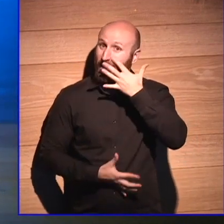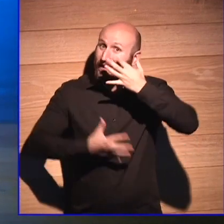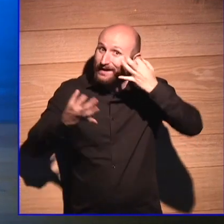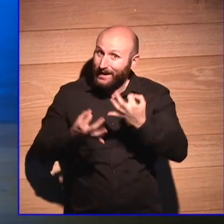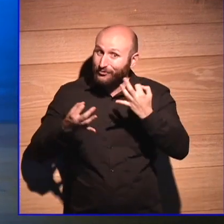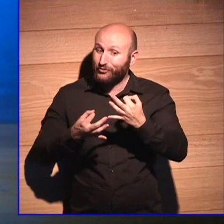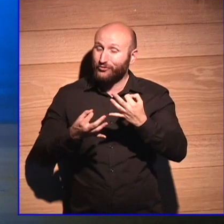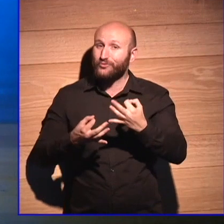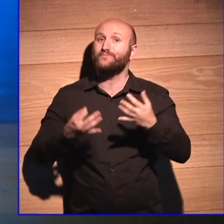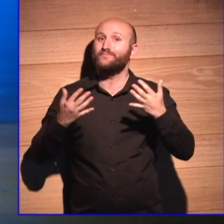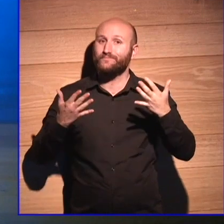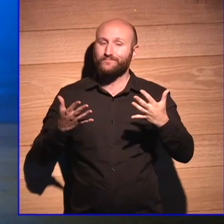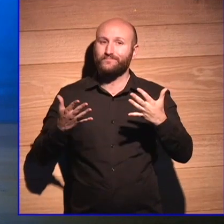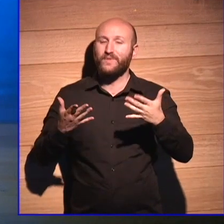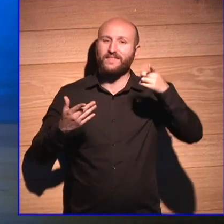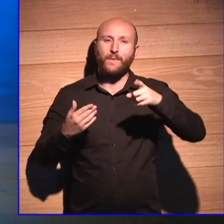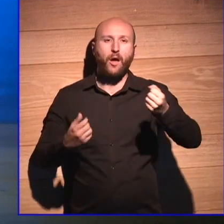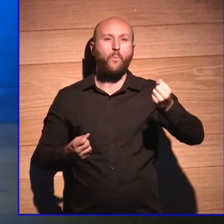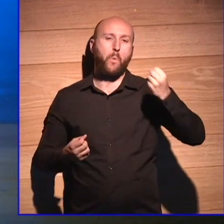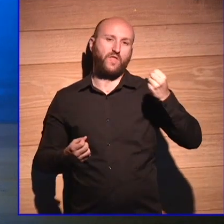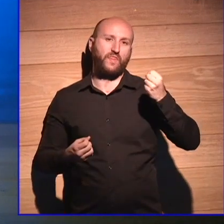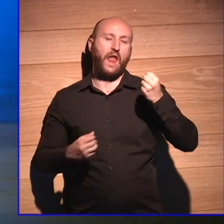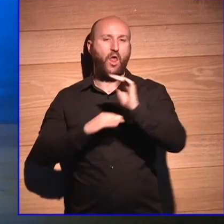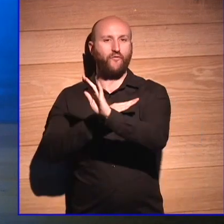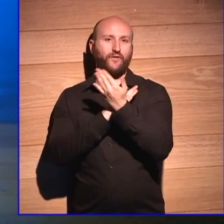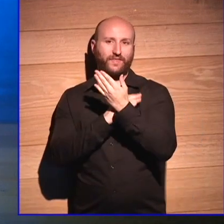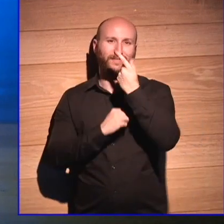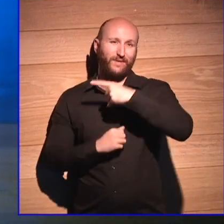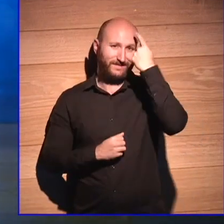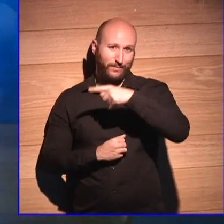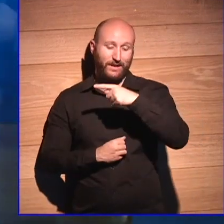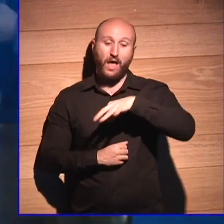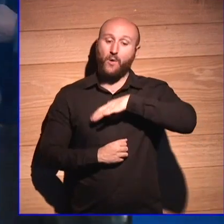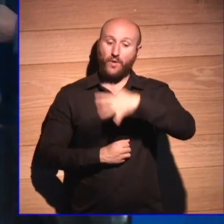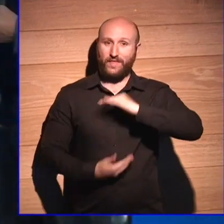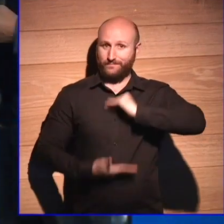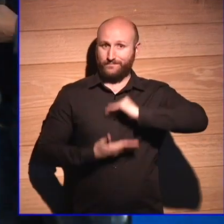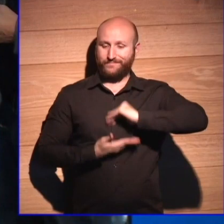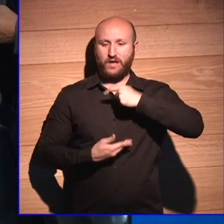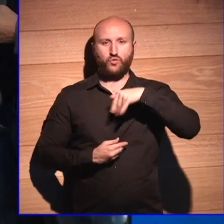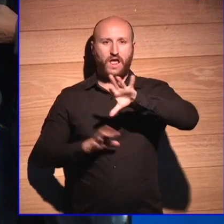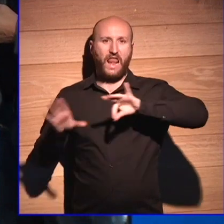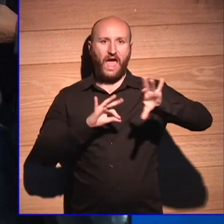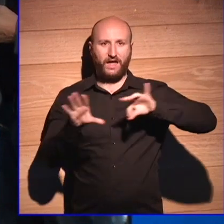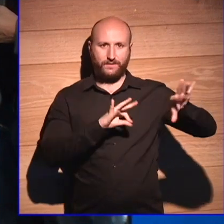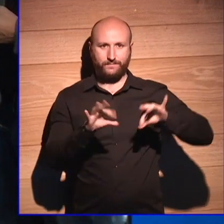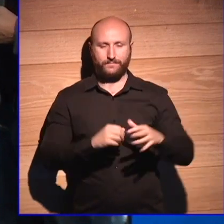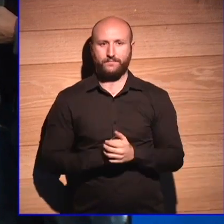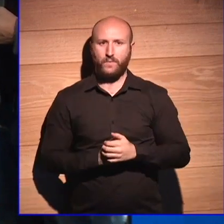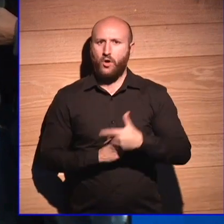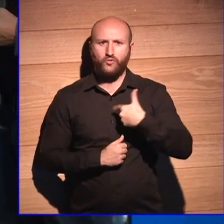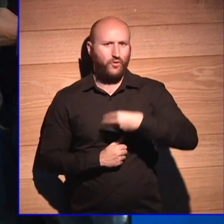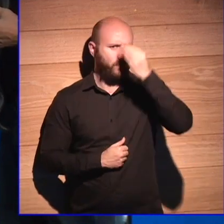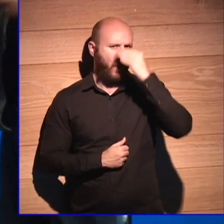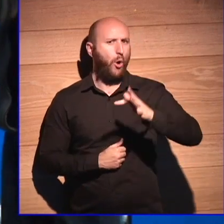ser conscientes también de las grandes potencialidades que nos ofrece y ser capaces de elegir, ¿no? Yo soy muy